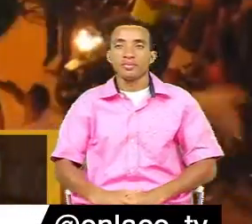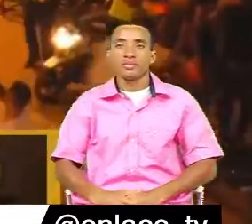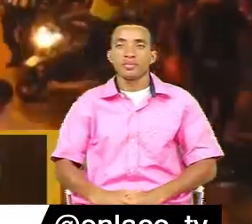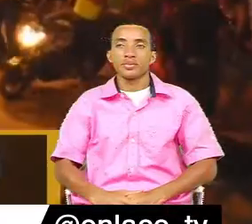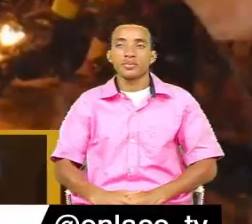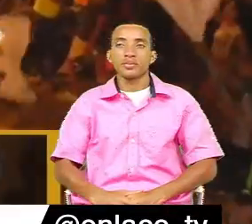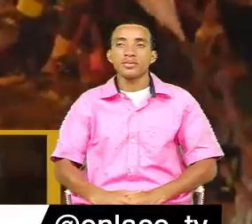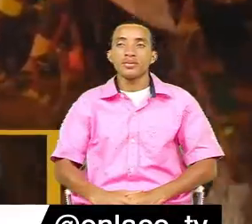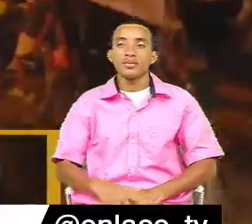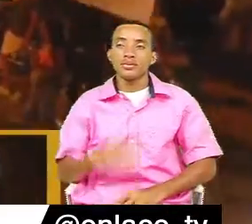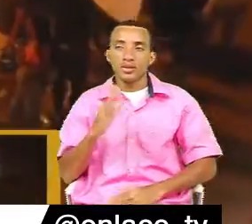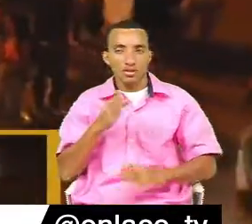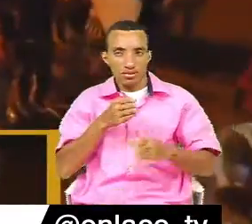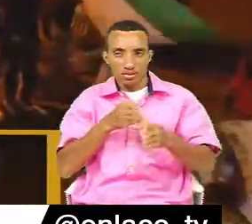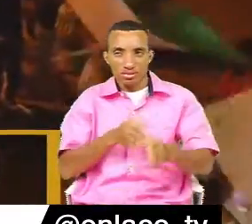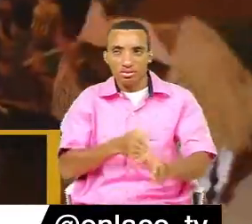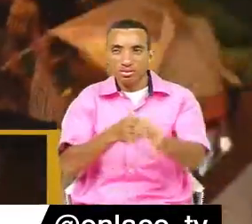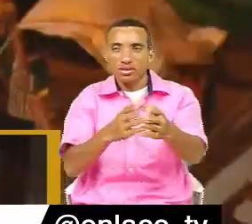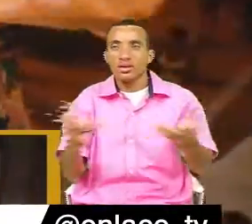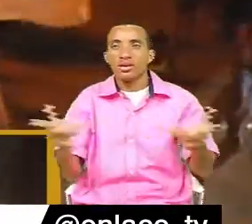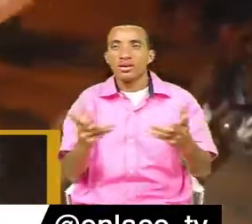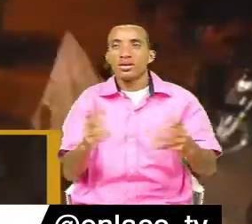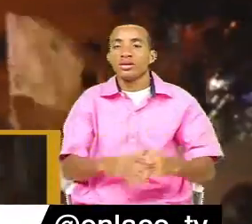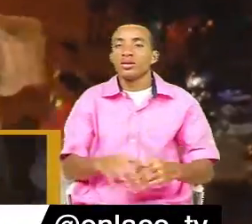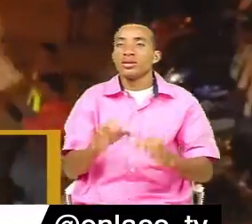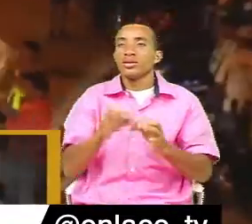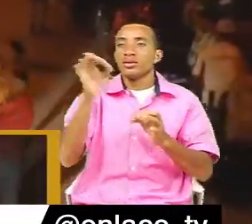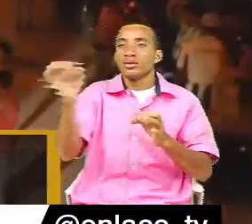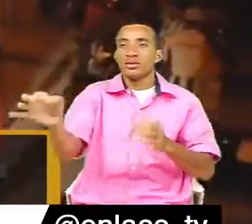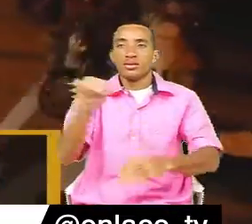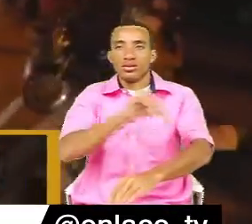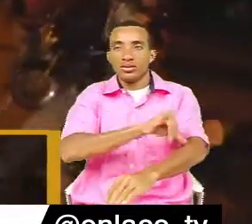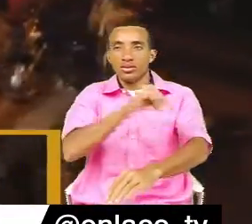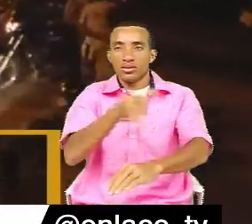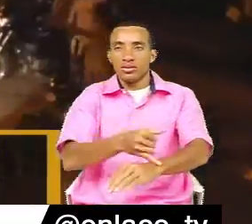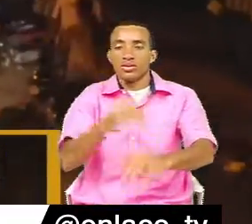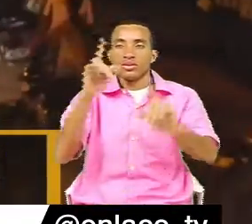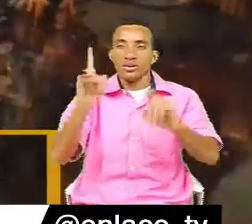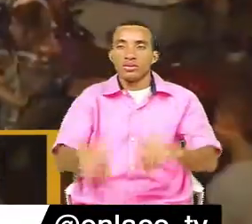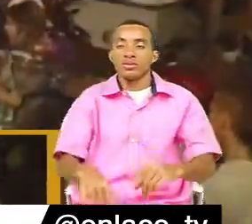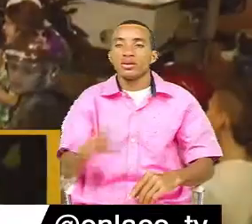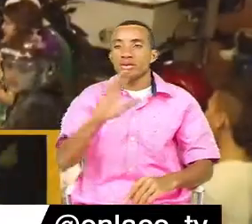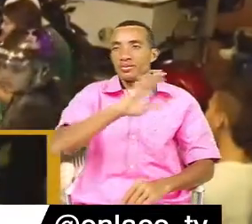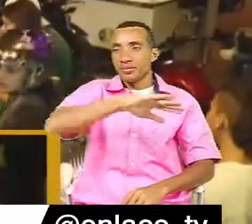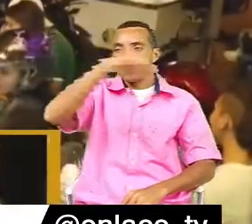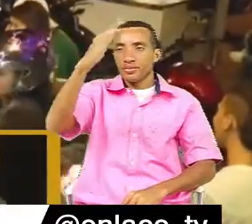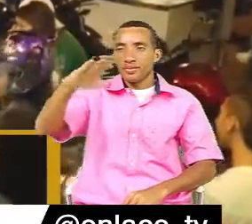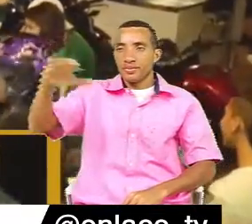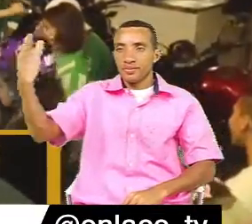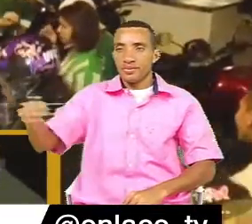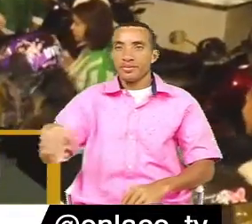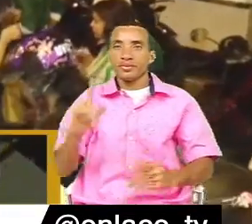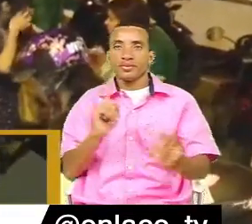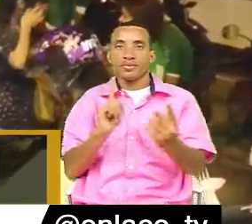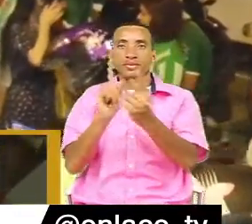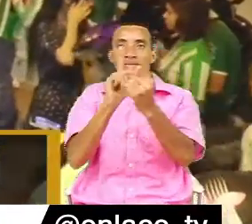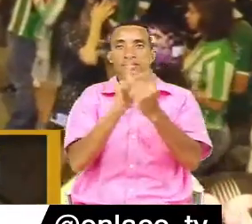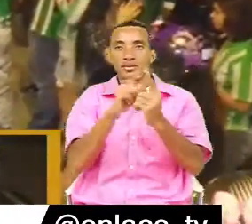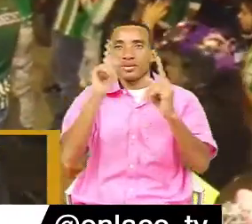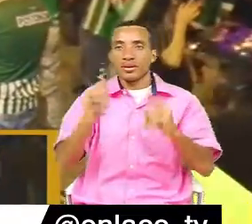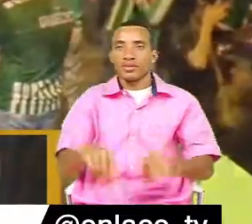La caravana continuó su camino y se desplazó hacia el vecino municipio de Yondó, en el departamento de Antioquia, donde se encontraron con decenas de